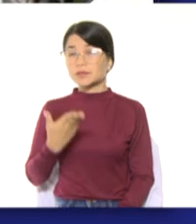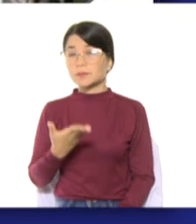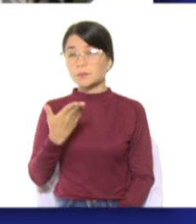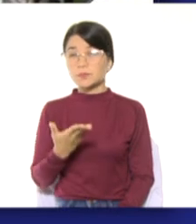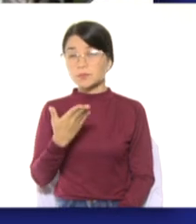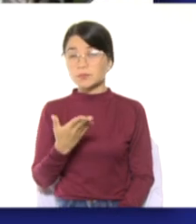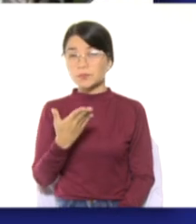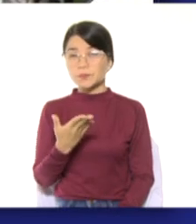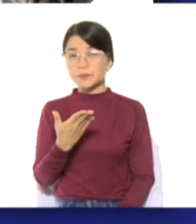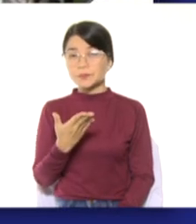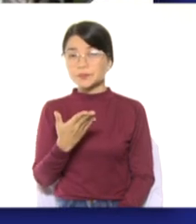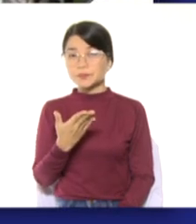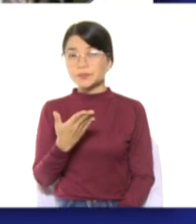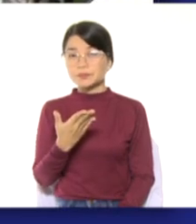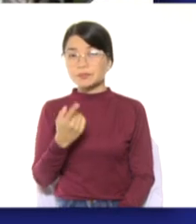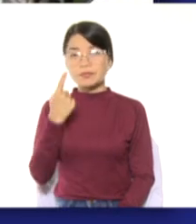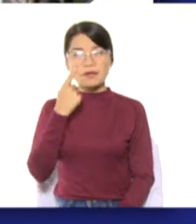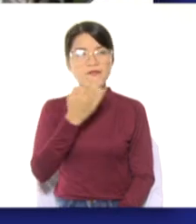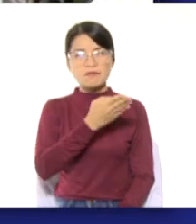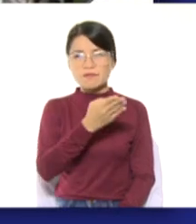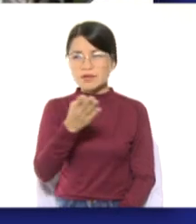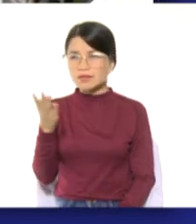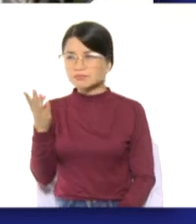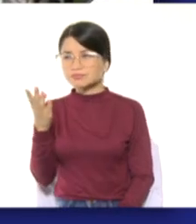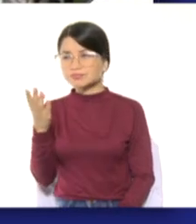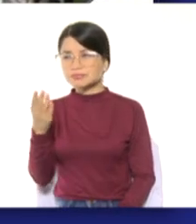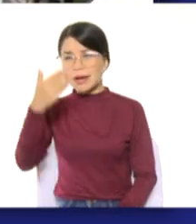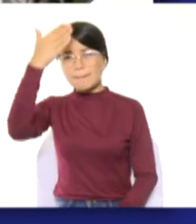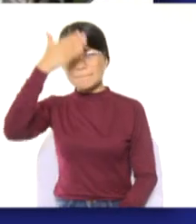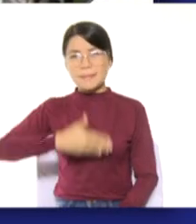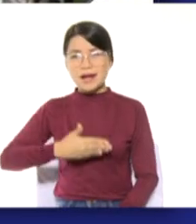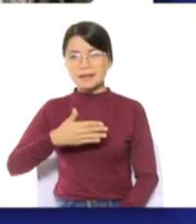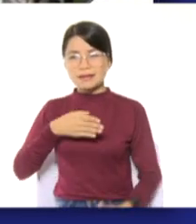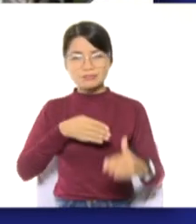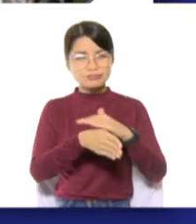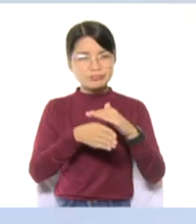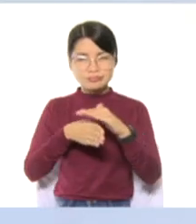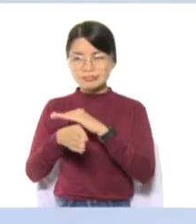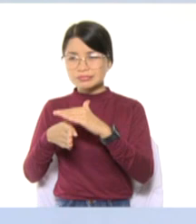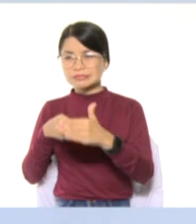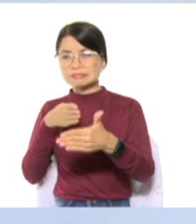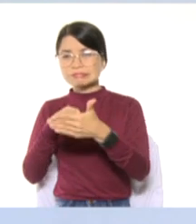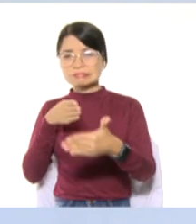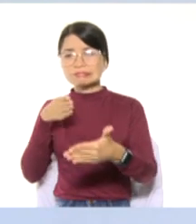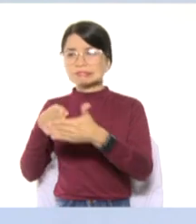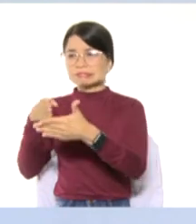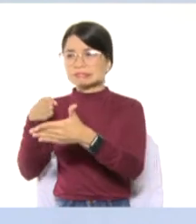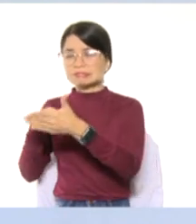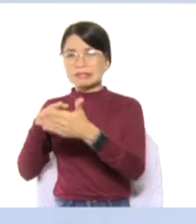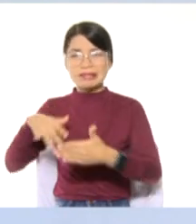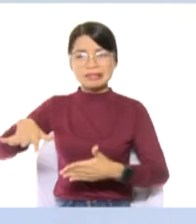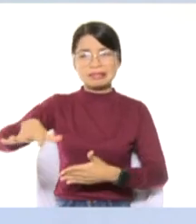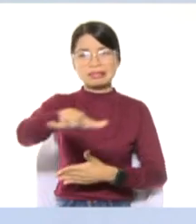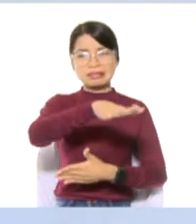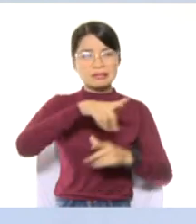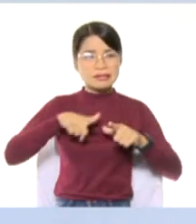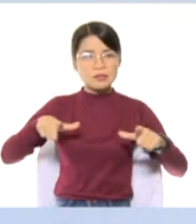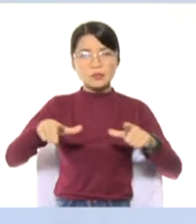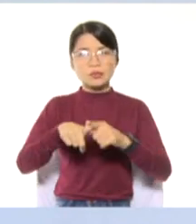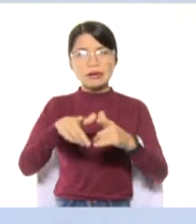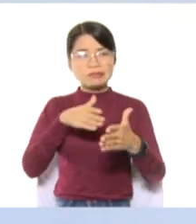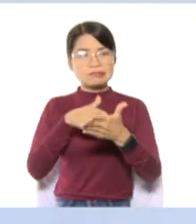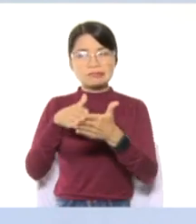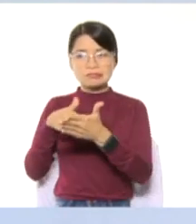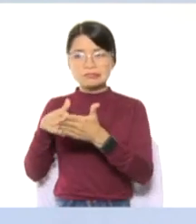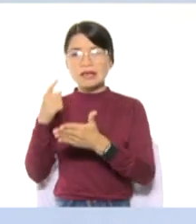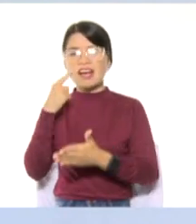barreras arquitectónicas que podamos encontrar para la fácil movilidad y la fácil accesibilidad de estos estudiantes. Excelente.